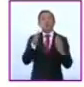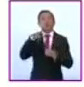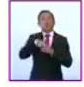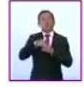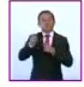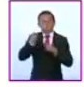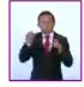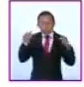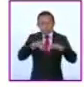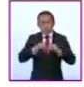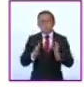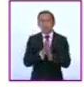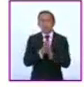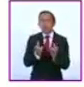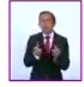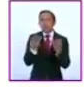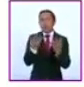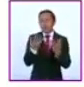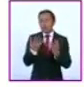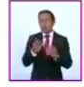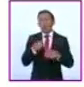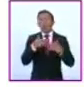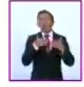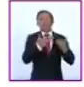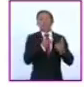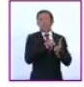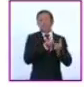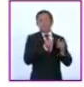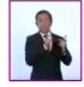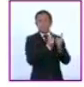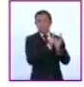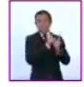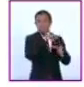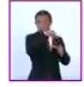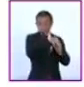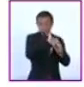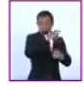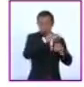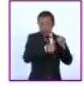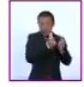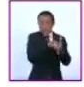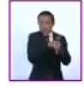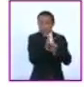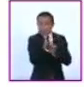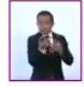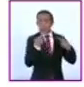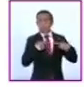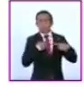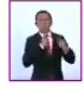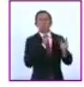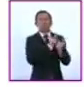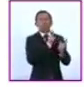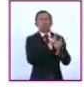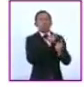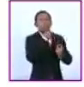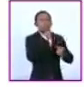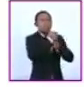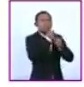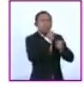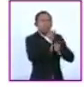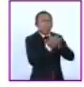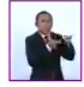encuestas de salida que estiman los resultados a partir de las declaraciones de los electores sobre el sentido de su voto